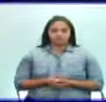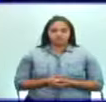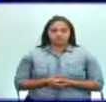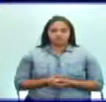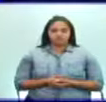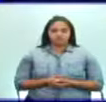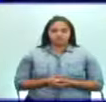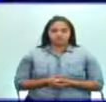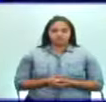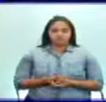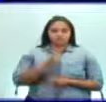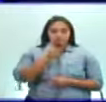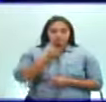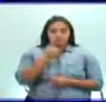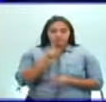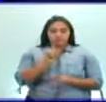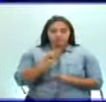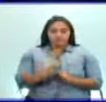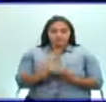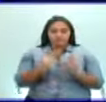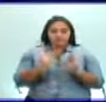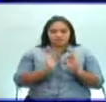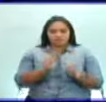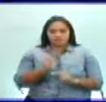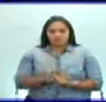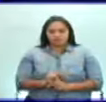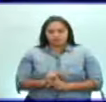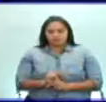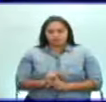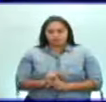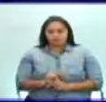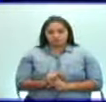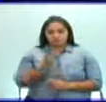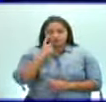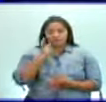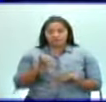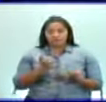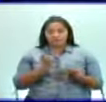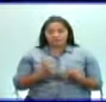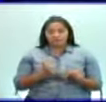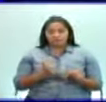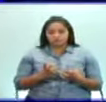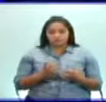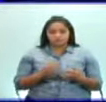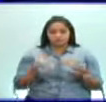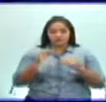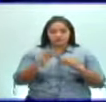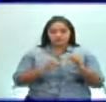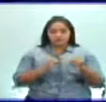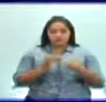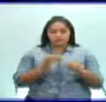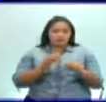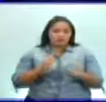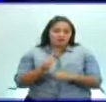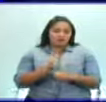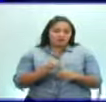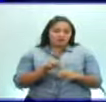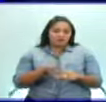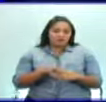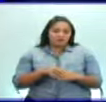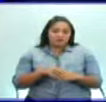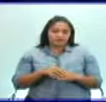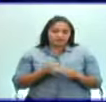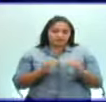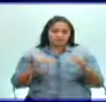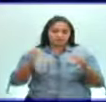Para la representación de esta función es interesante y tienen que tener en cuenta la modelación en ambos casos, cuando la base es mayor que 1 y cuando la base se encuentra